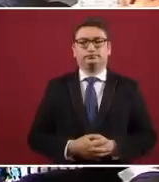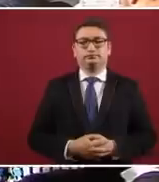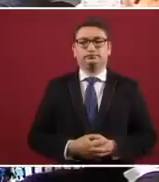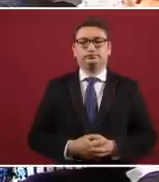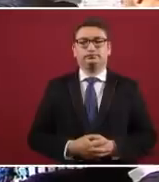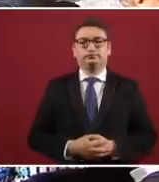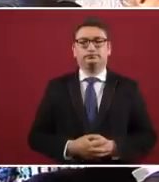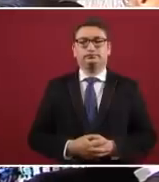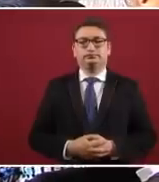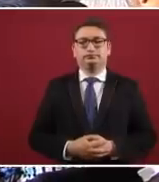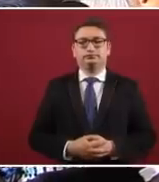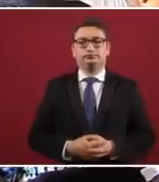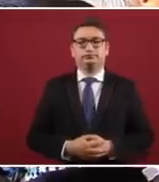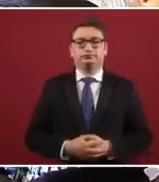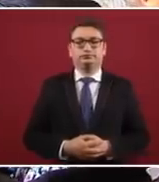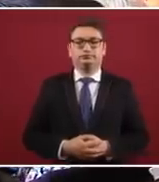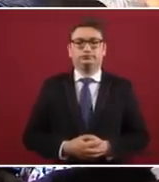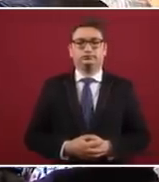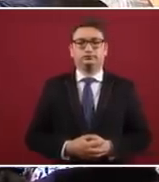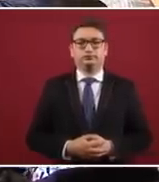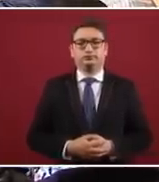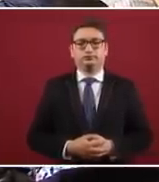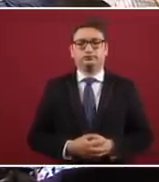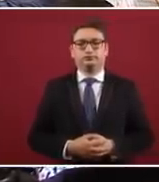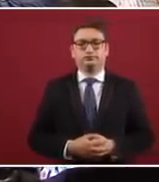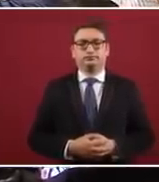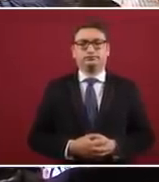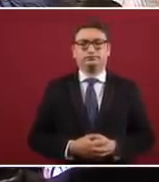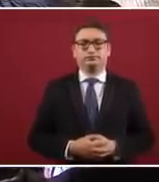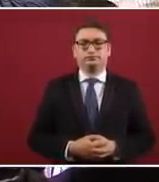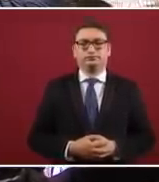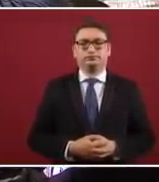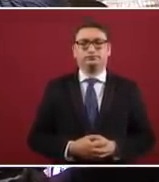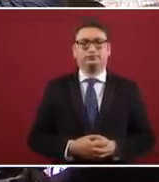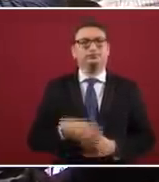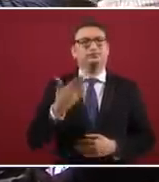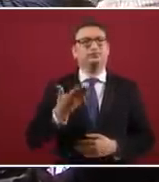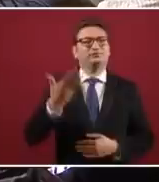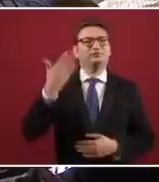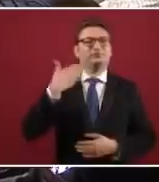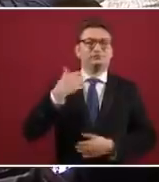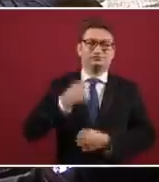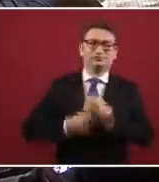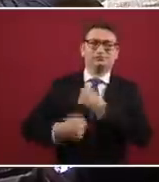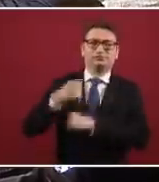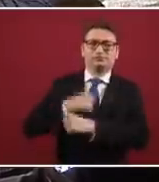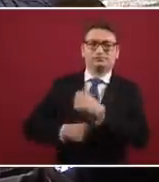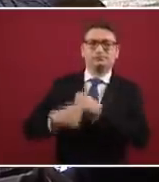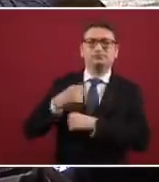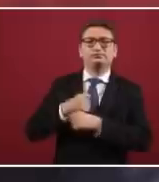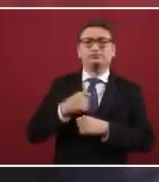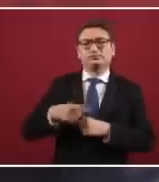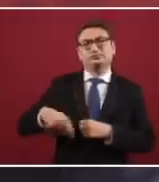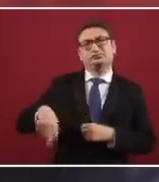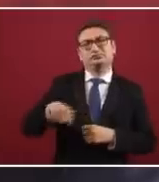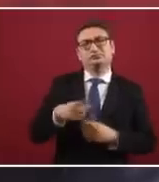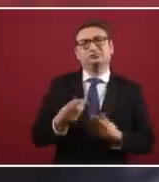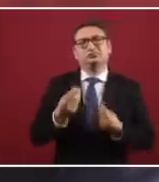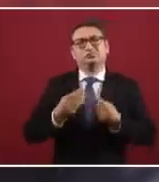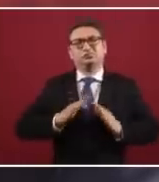No queremos que suceda lo que pasaba en años anteriores, que perdían la vida